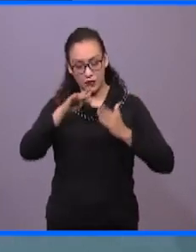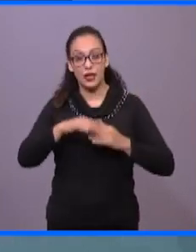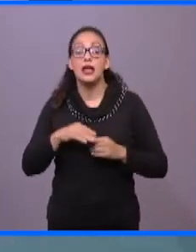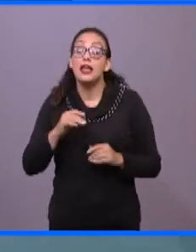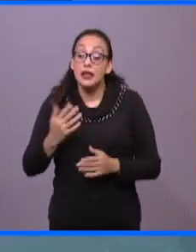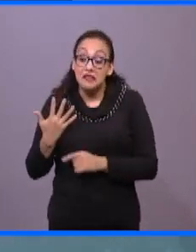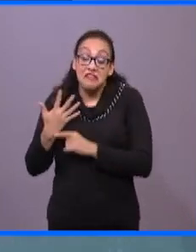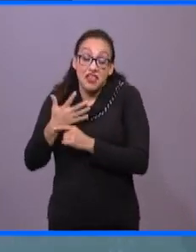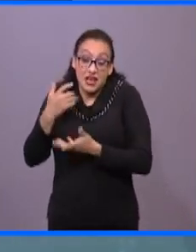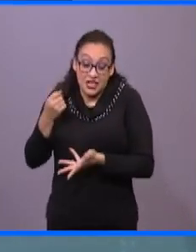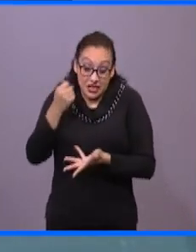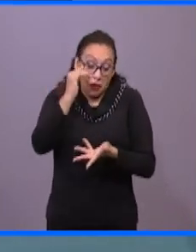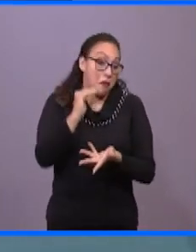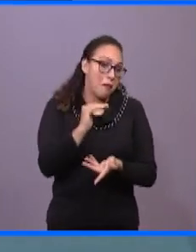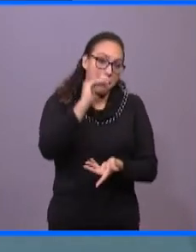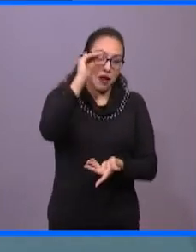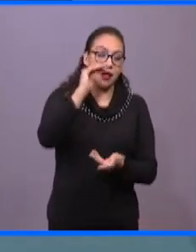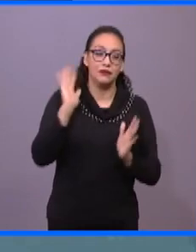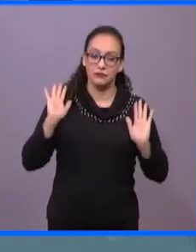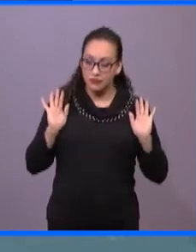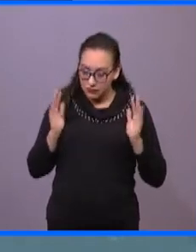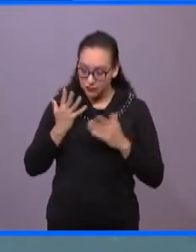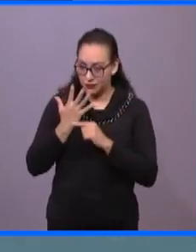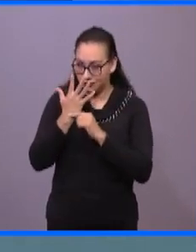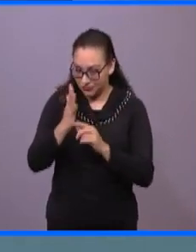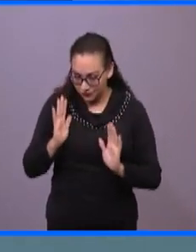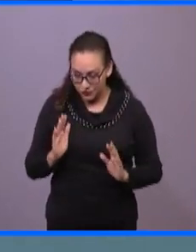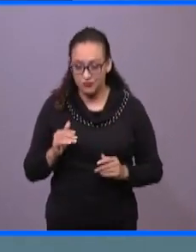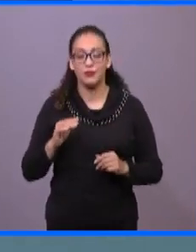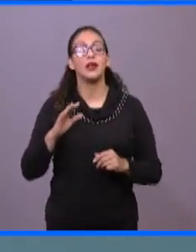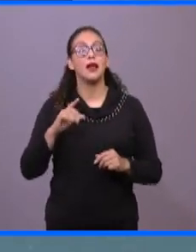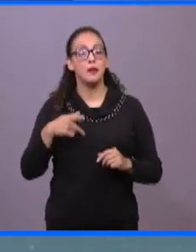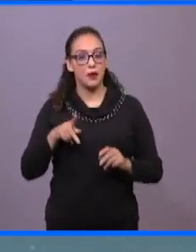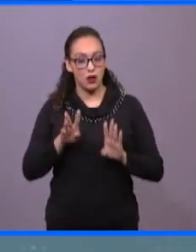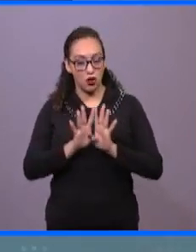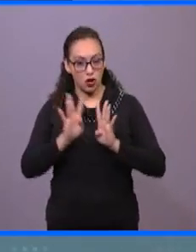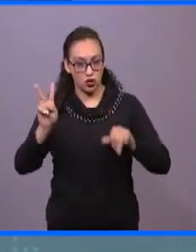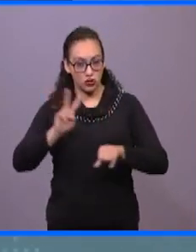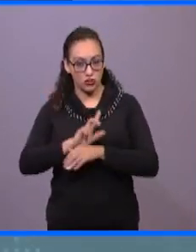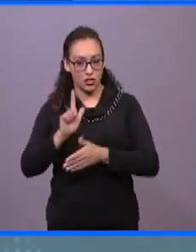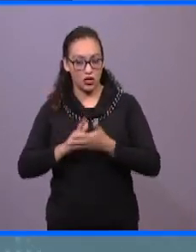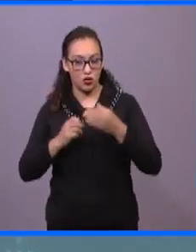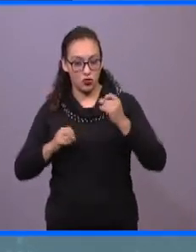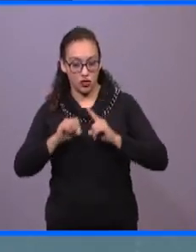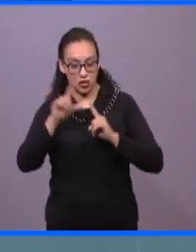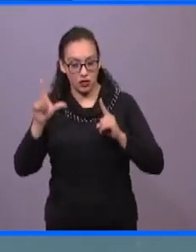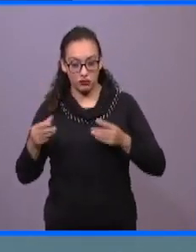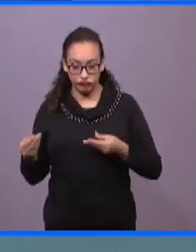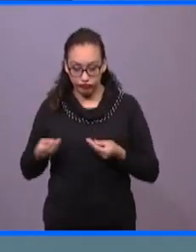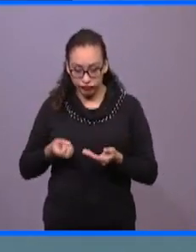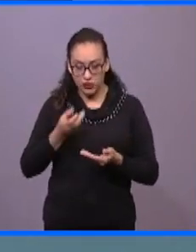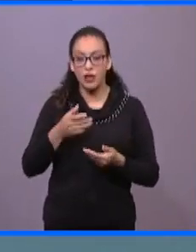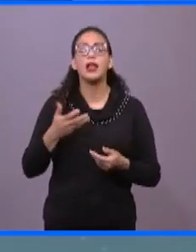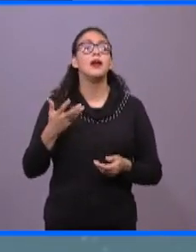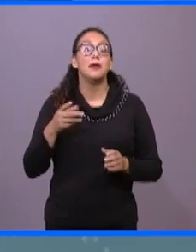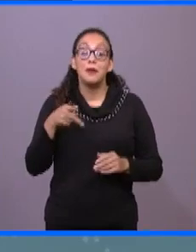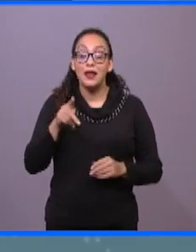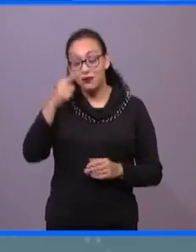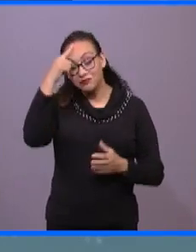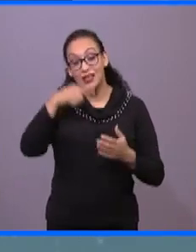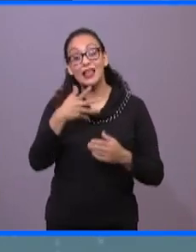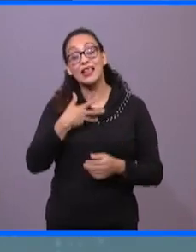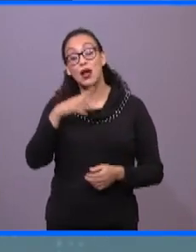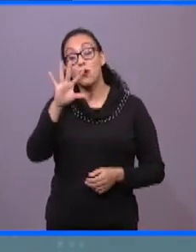más recursos y presupuesto del Consejo de la Judicatura Federal, únicamente tenemos 43